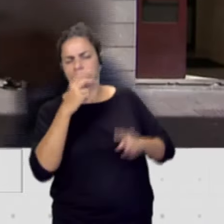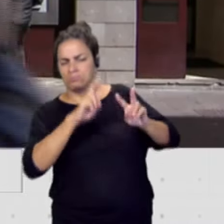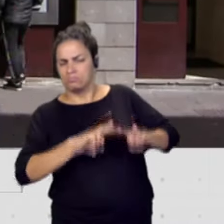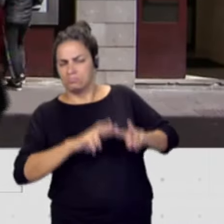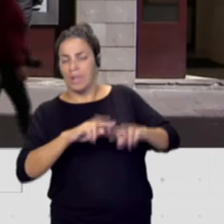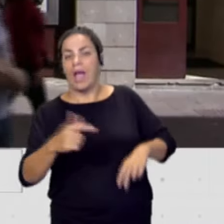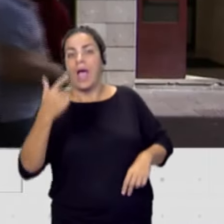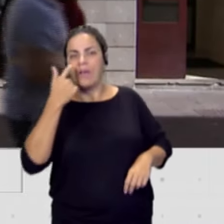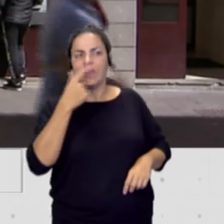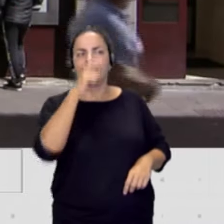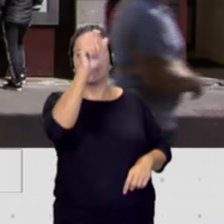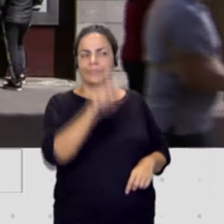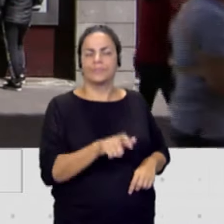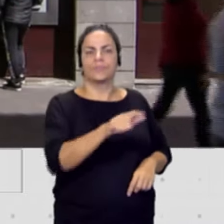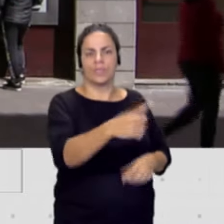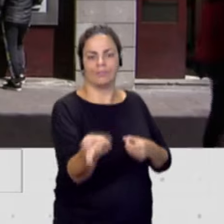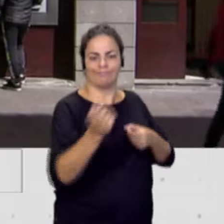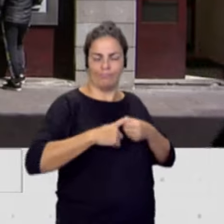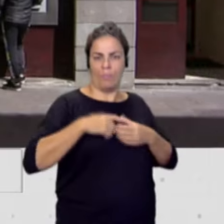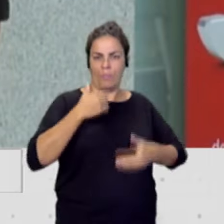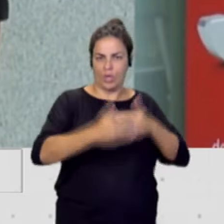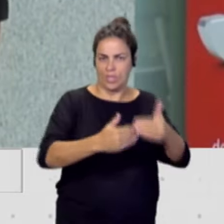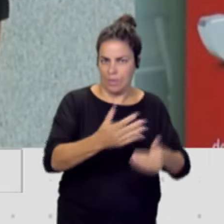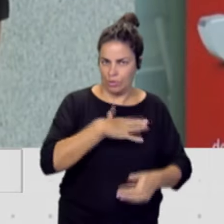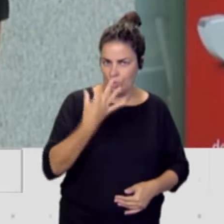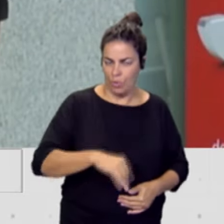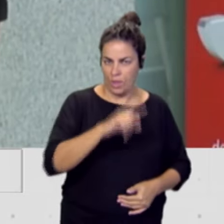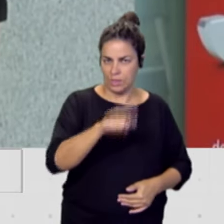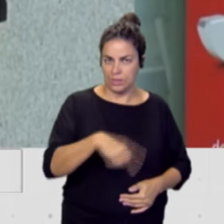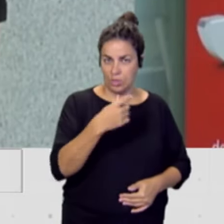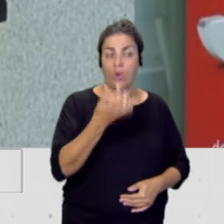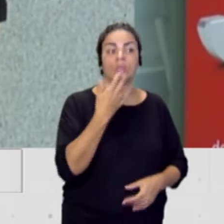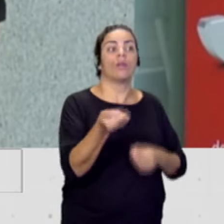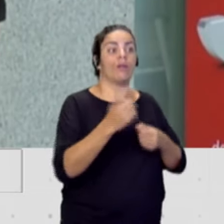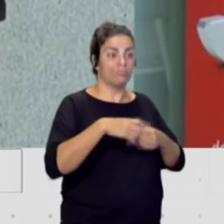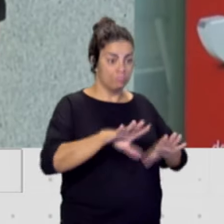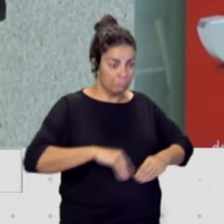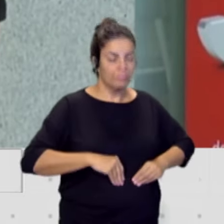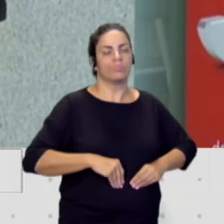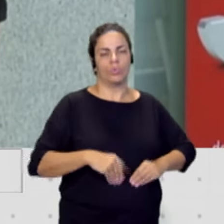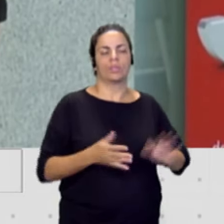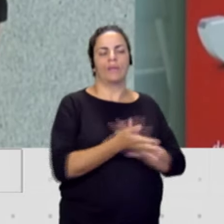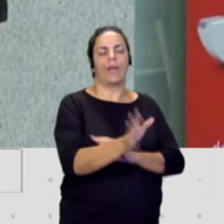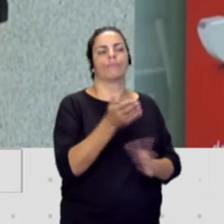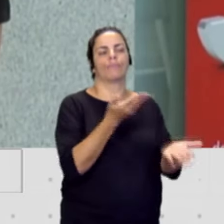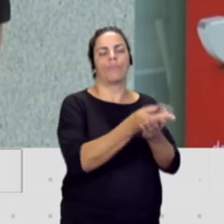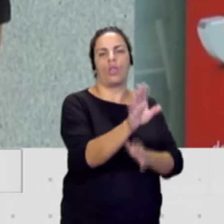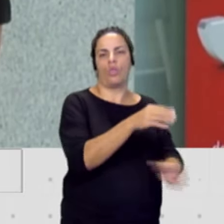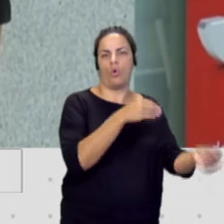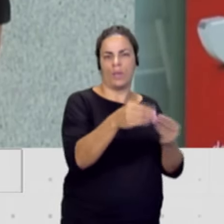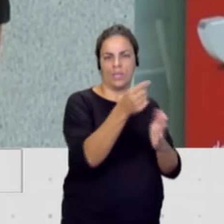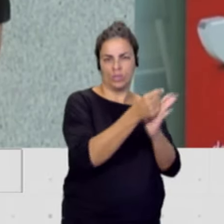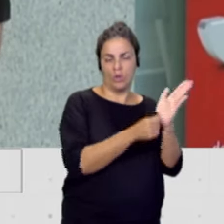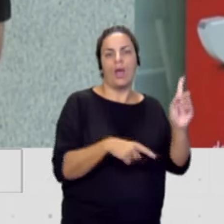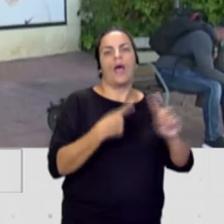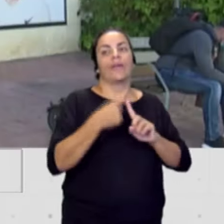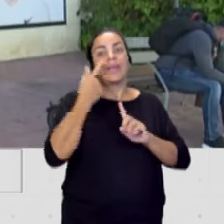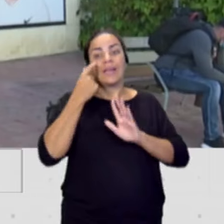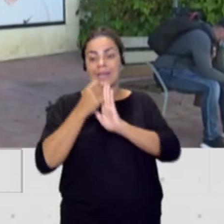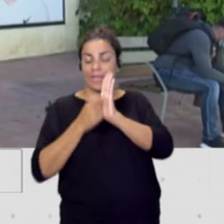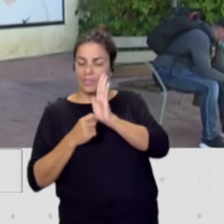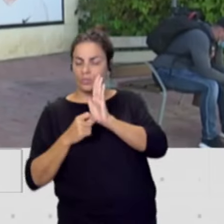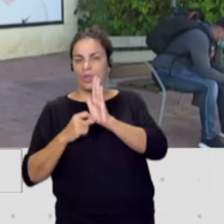va a poder encajar en este procedimiento o no, y en caso de que sí, vamos a requerir una serie de documentación y ver si cumple los requisitos que establece el texto